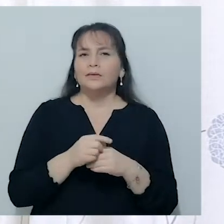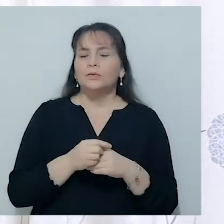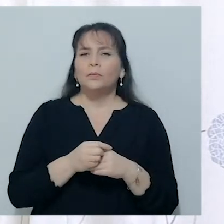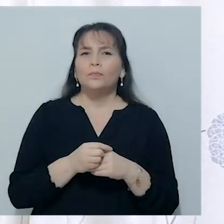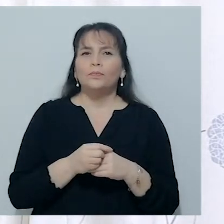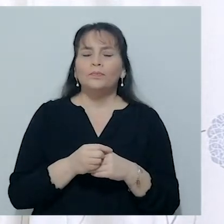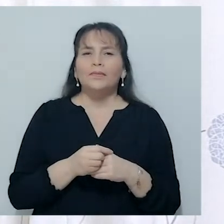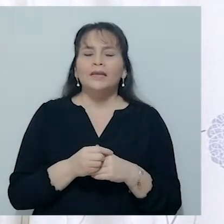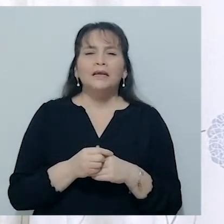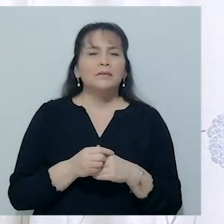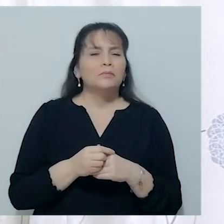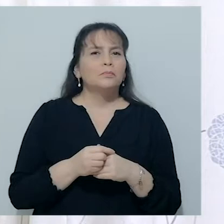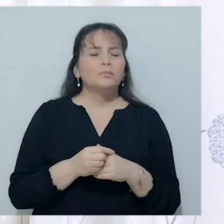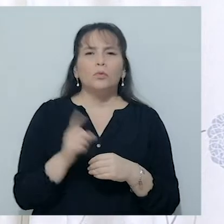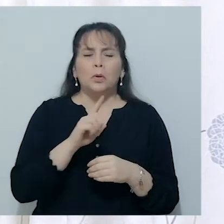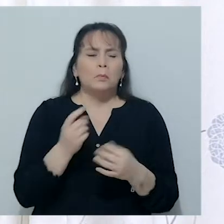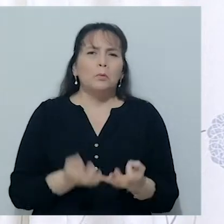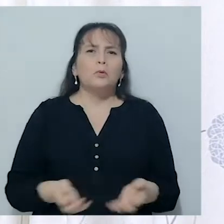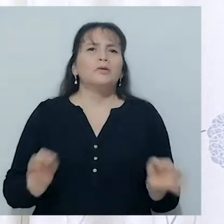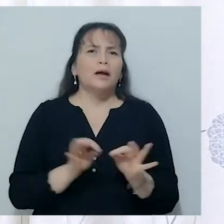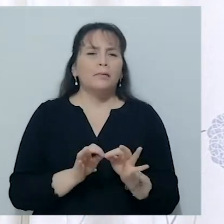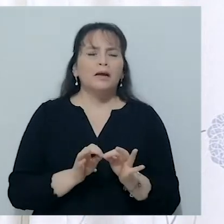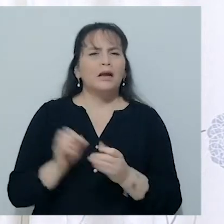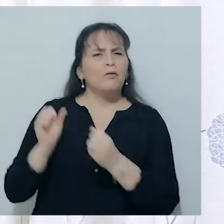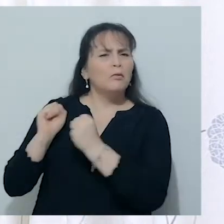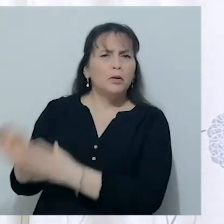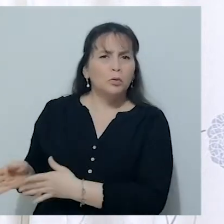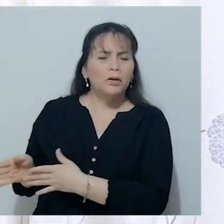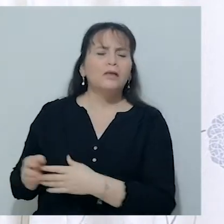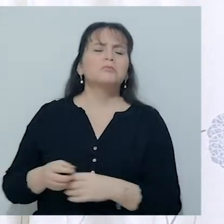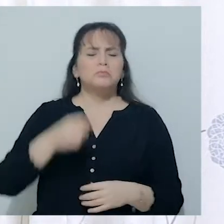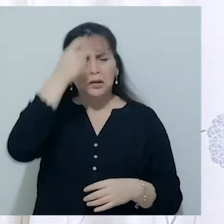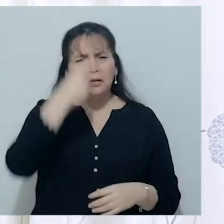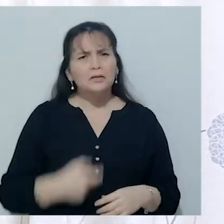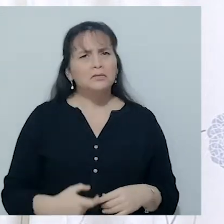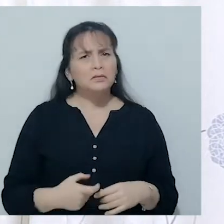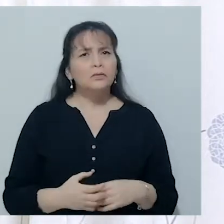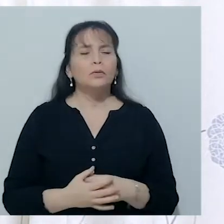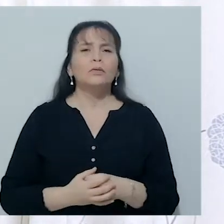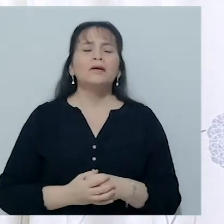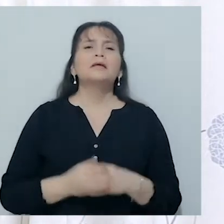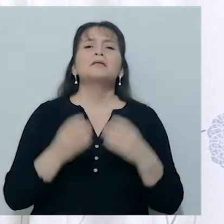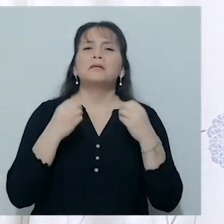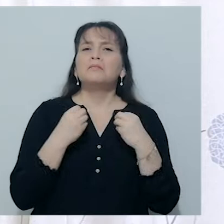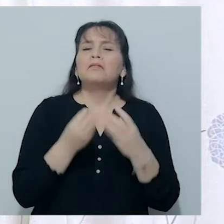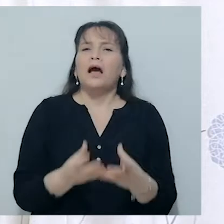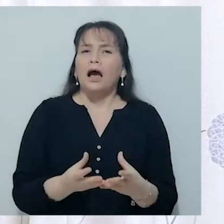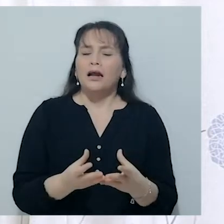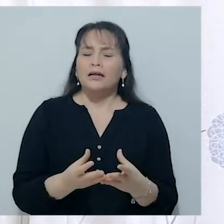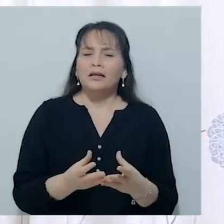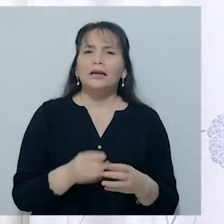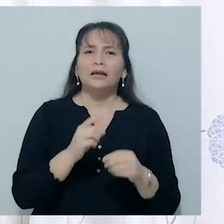haberla abandonado hace varios años, pero tomó la decisión de dejarle